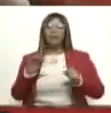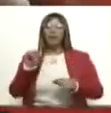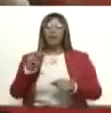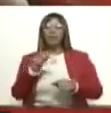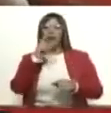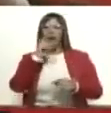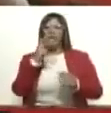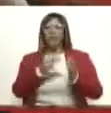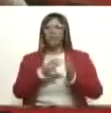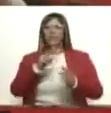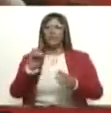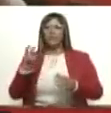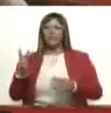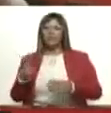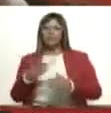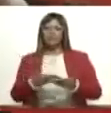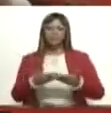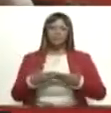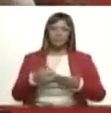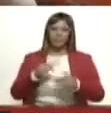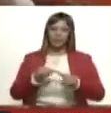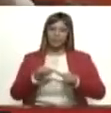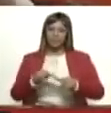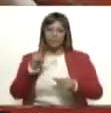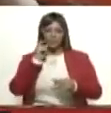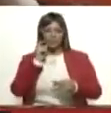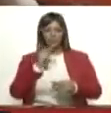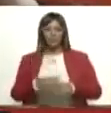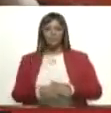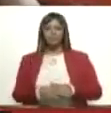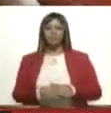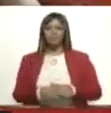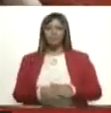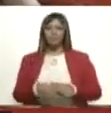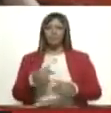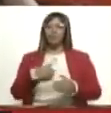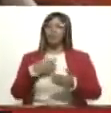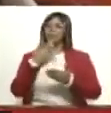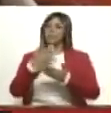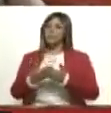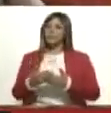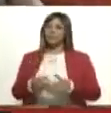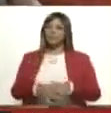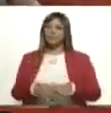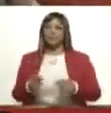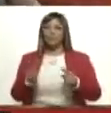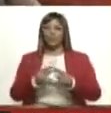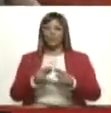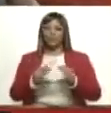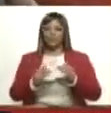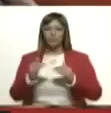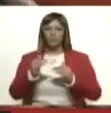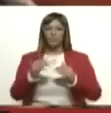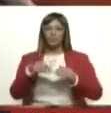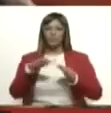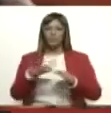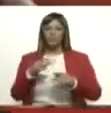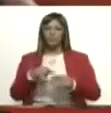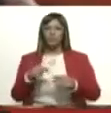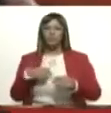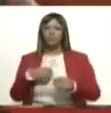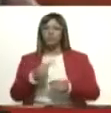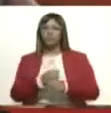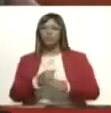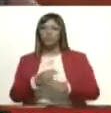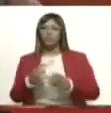junio del 2023, recibida en la misma fecha por medio de la cual solicitó conocer el estatus de la inhabilitación para ejercer